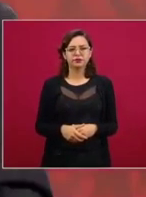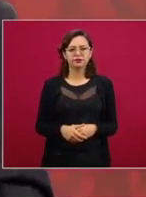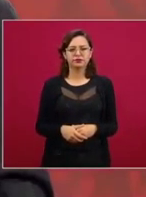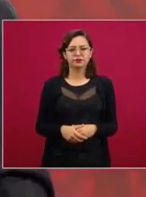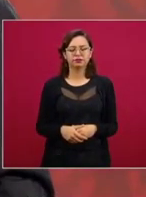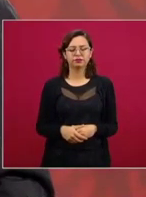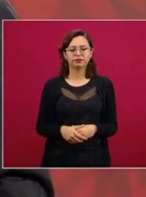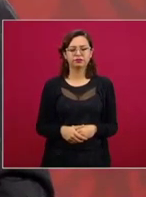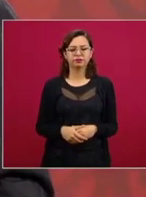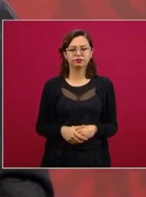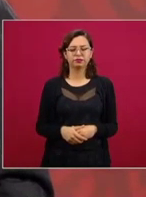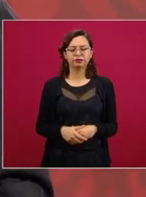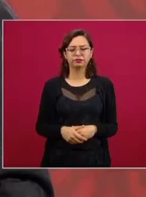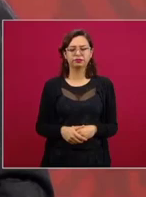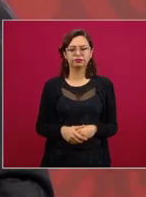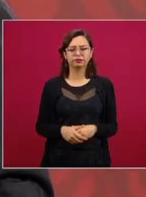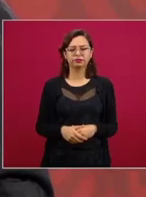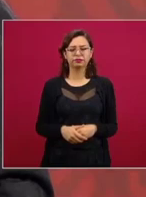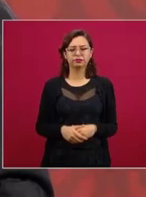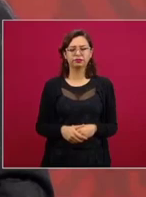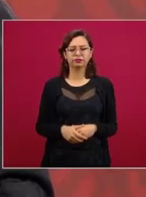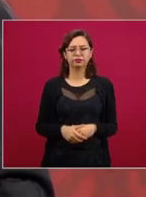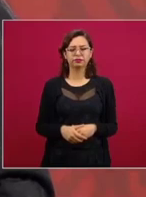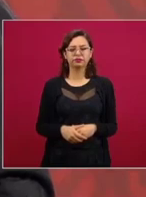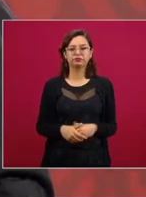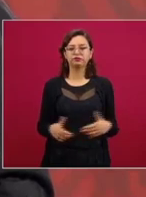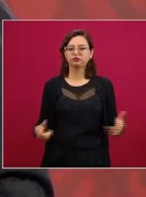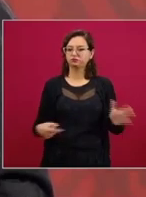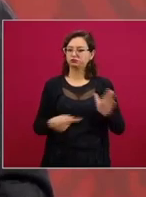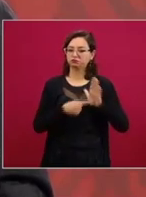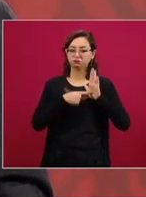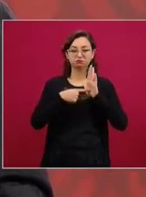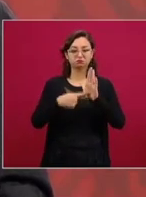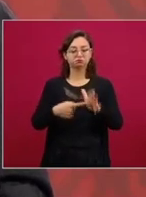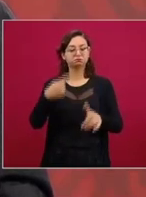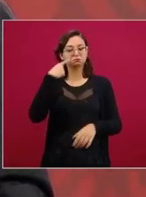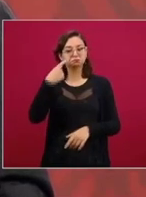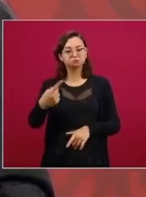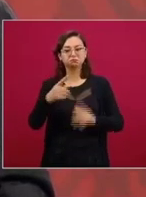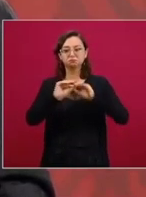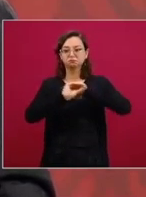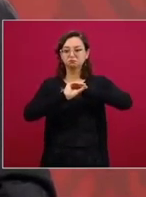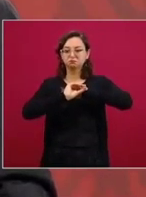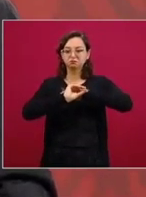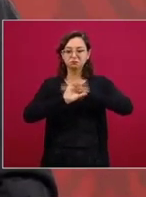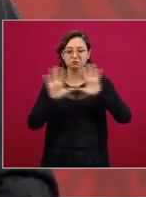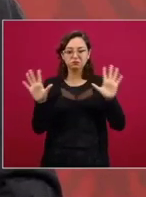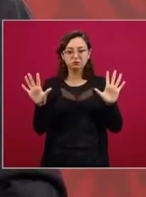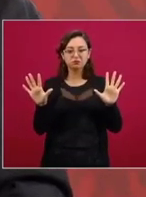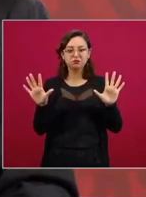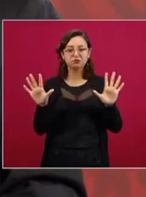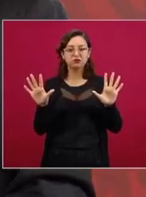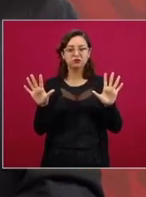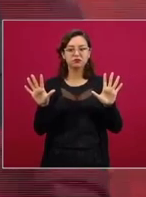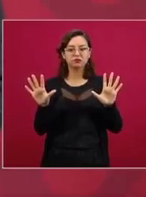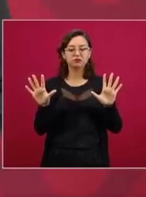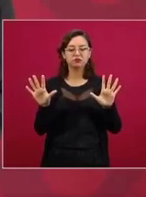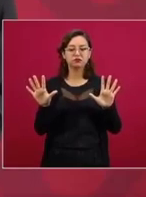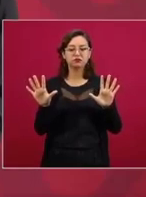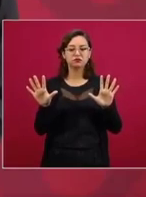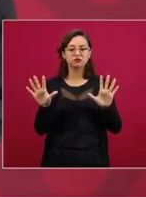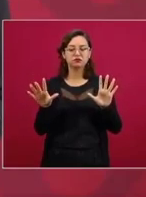siga quedando. Ya le subí al presidente, ¿eh? Ahí estamos con todo. Que